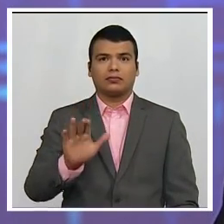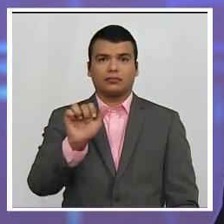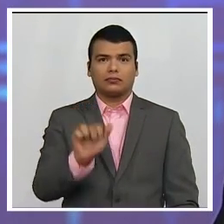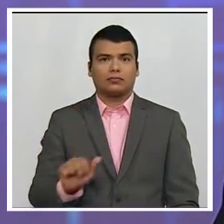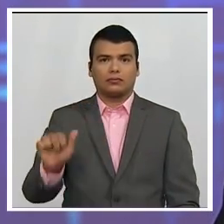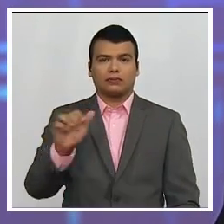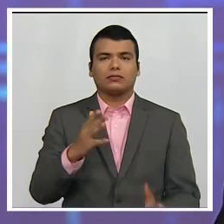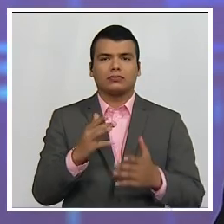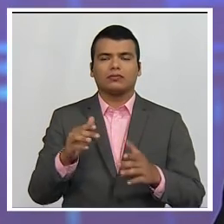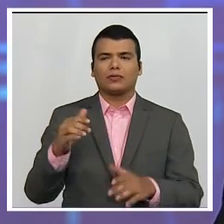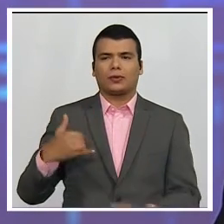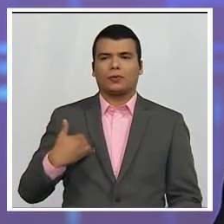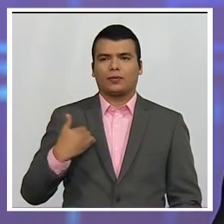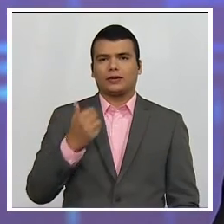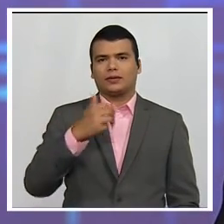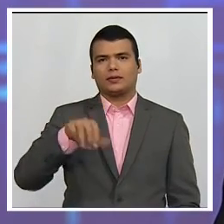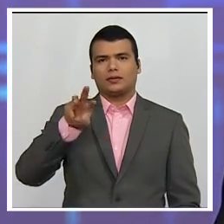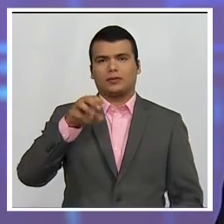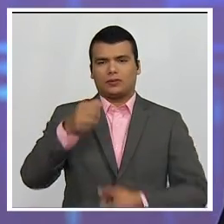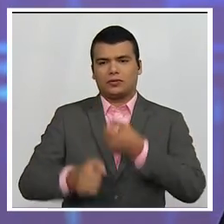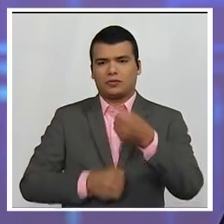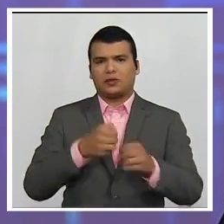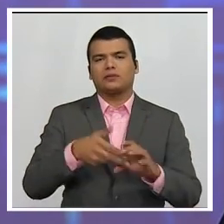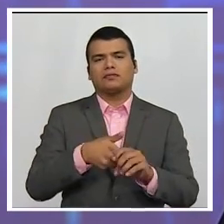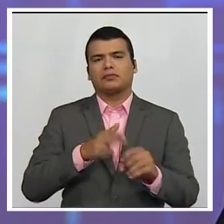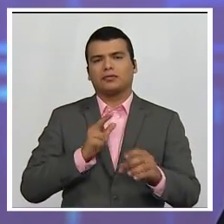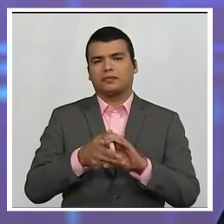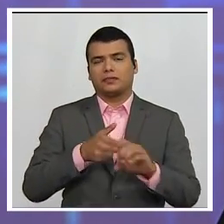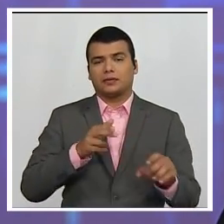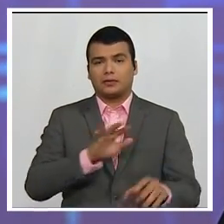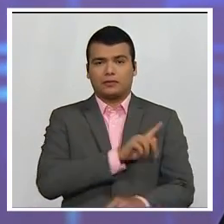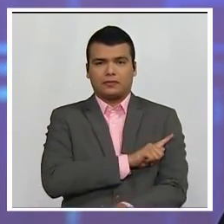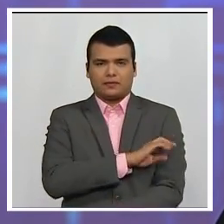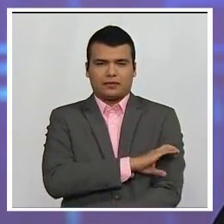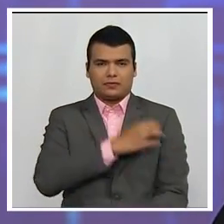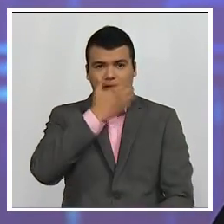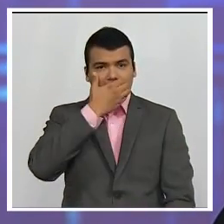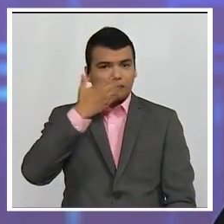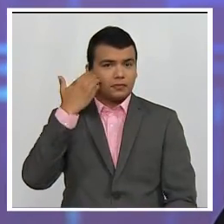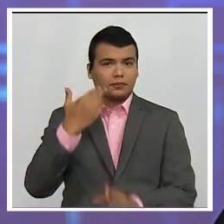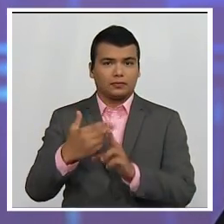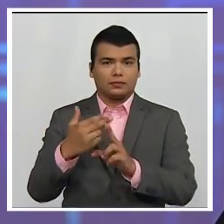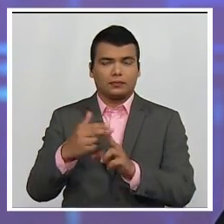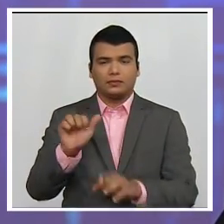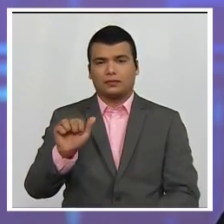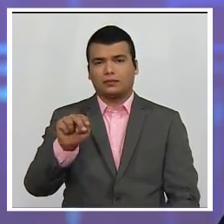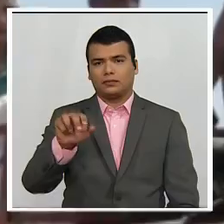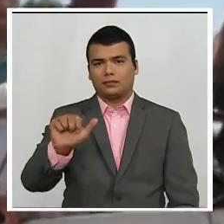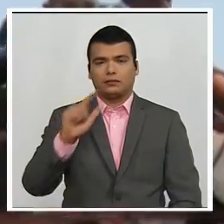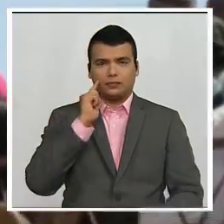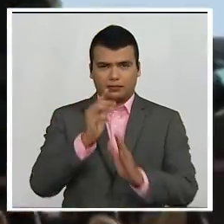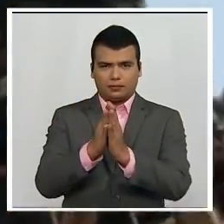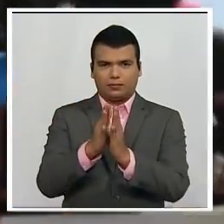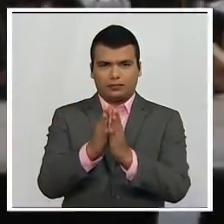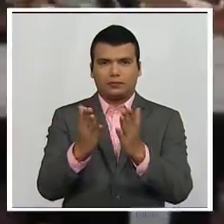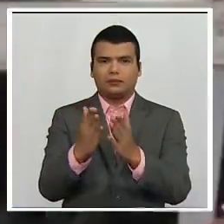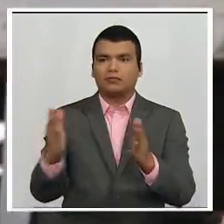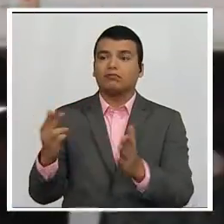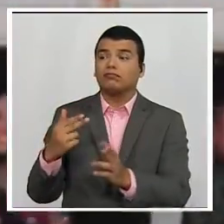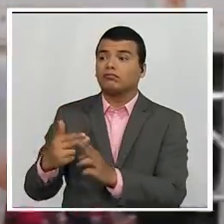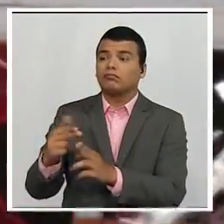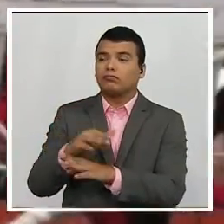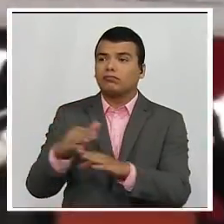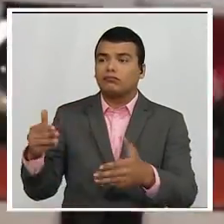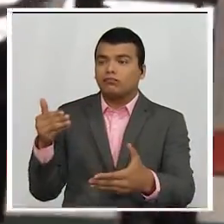los menores de edad de las filas de las farc con todos los detalles la periodista anna maría mejía comenzó la cuenta regresiva